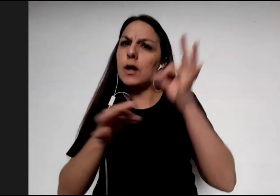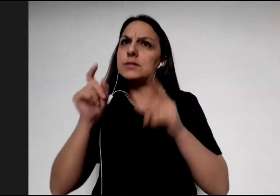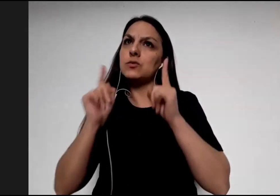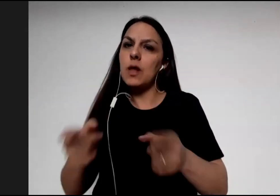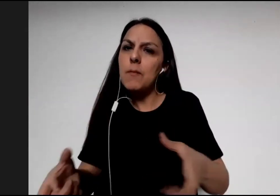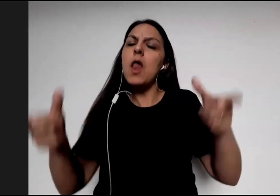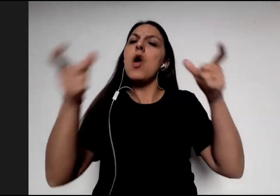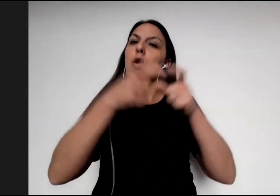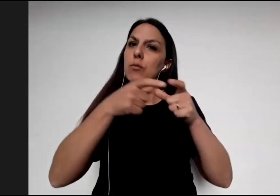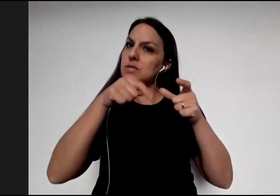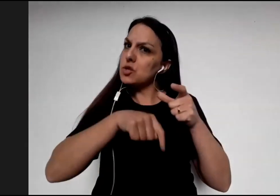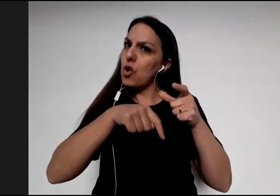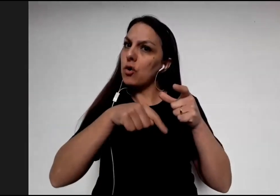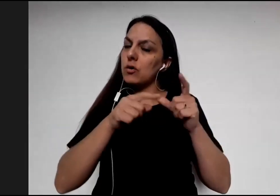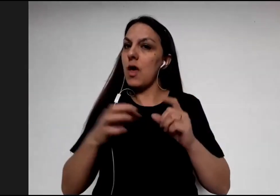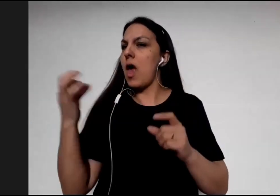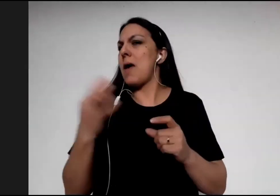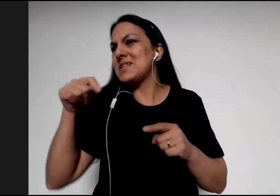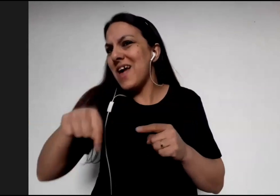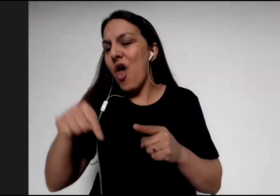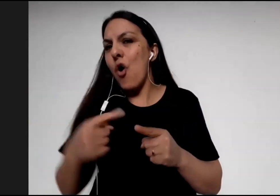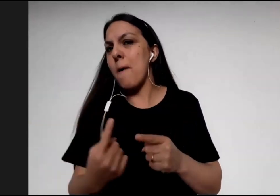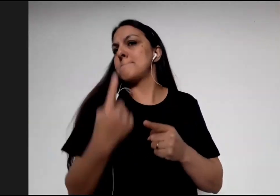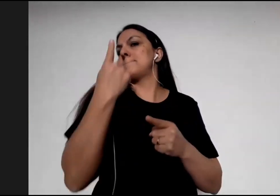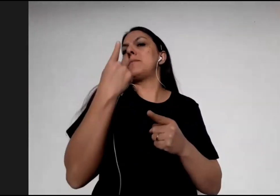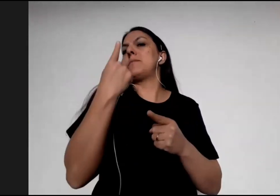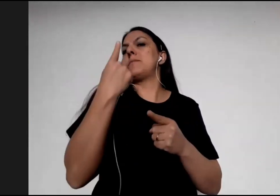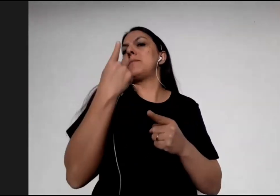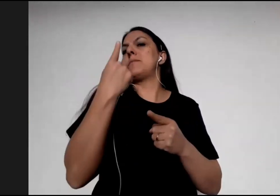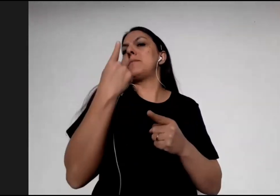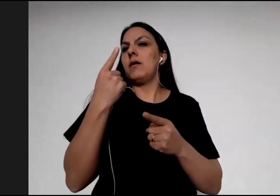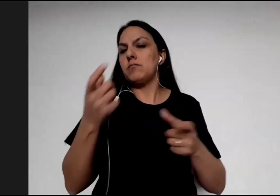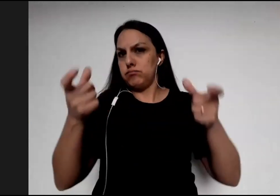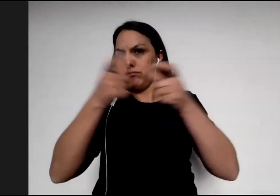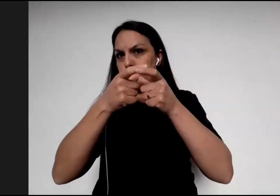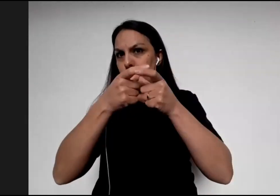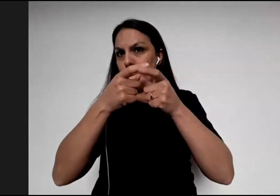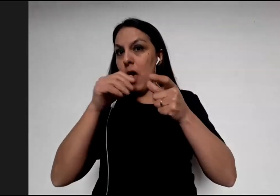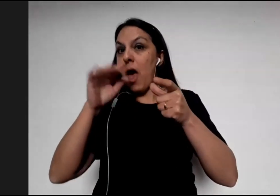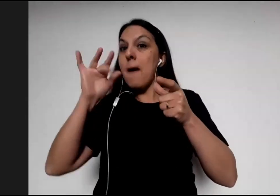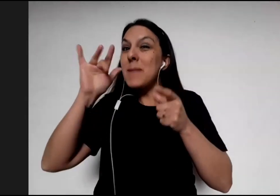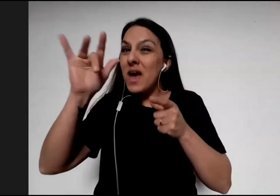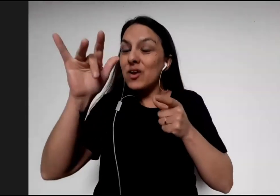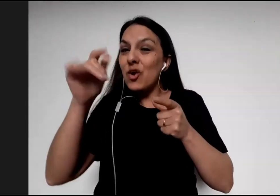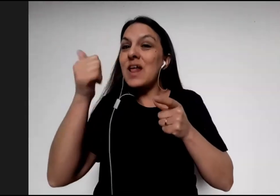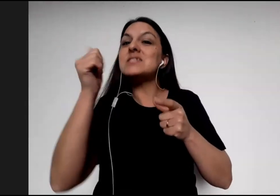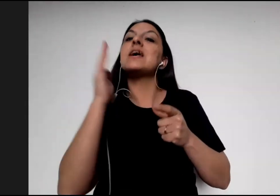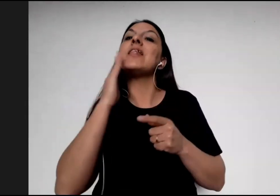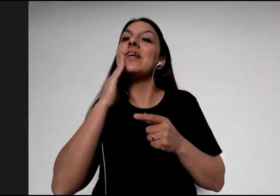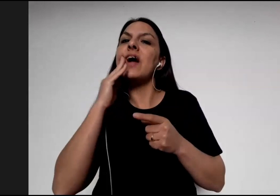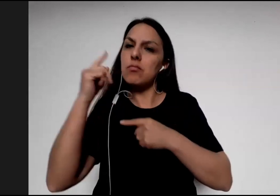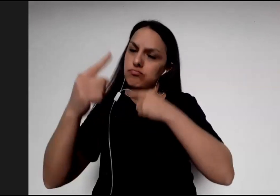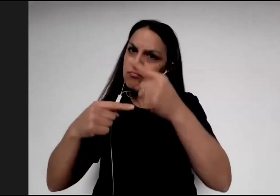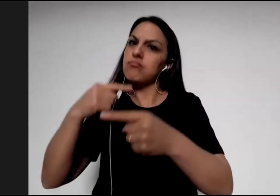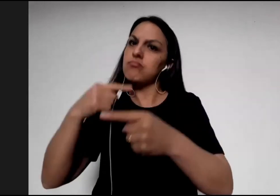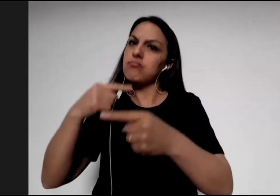especial en este momento, que es la primera de las charlas, que se van a dar todos los miércoles a las 16 horas, agradecer a nuestra